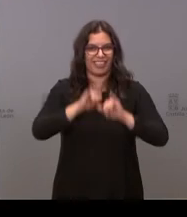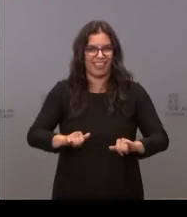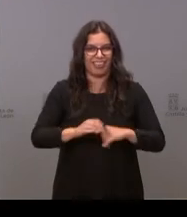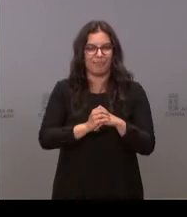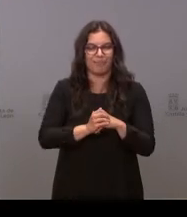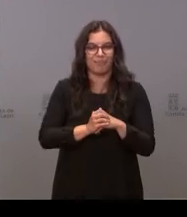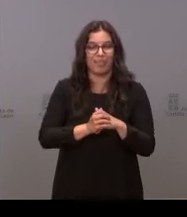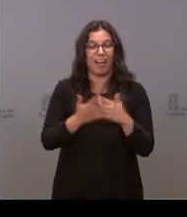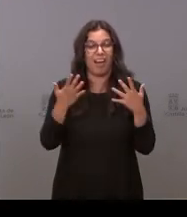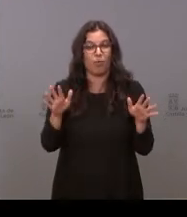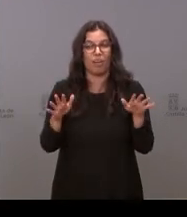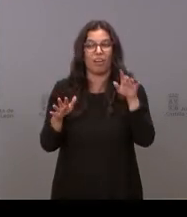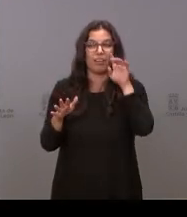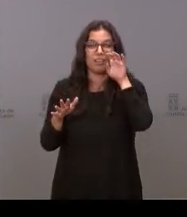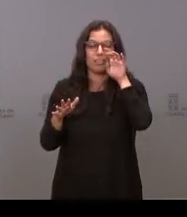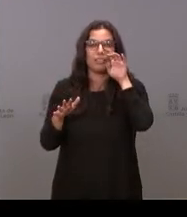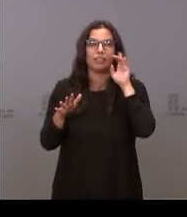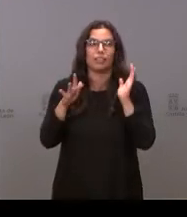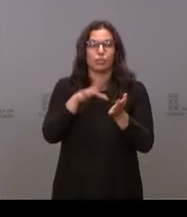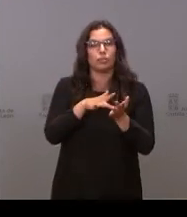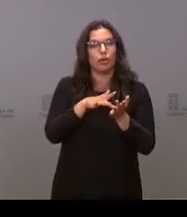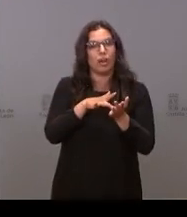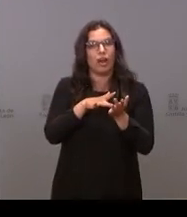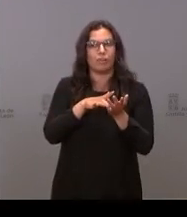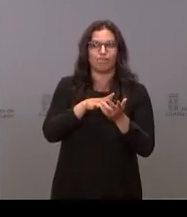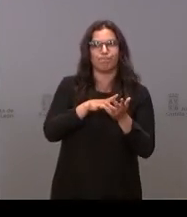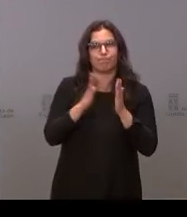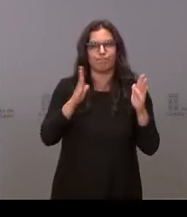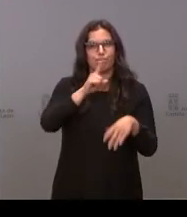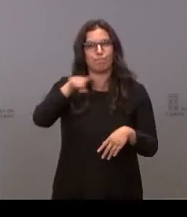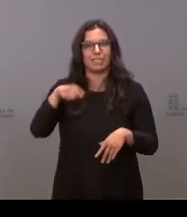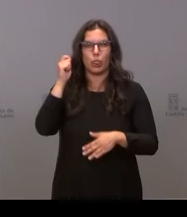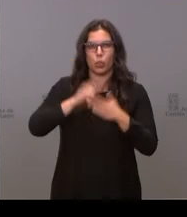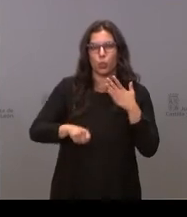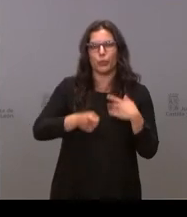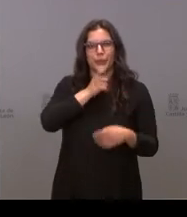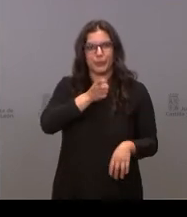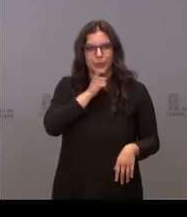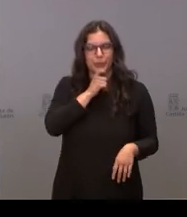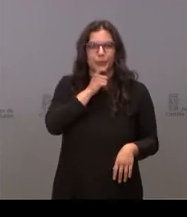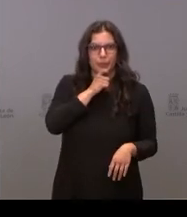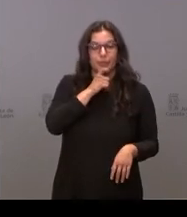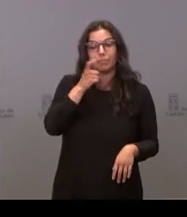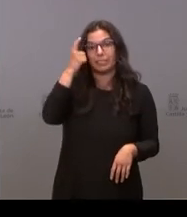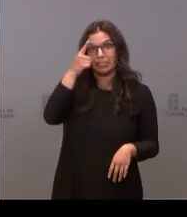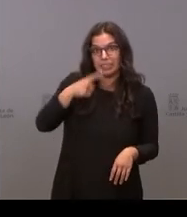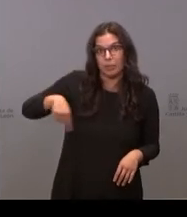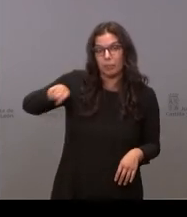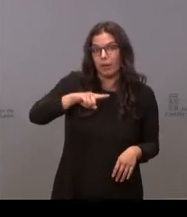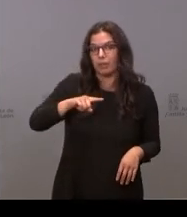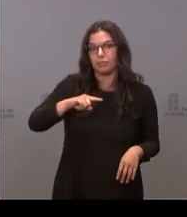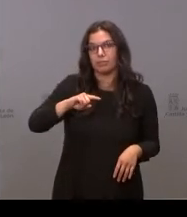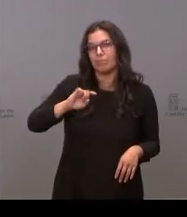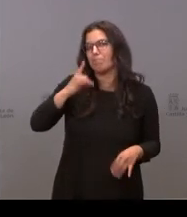aunque estamos viviendo meses duros y difíciles, que sepáis, sobre todo